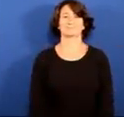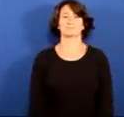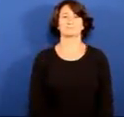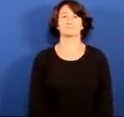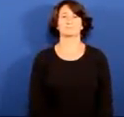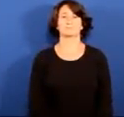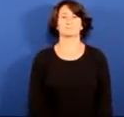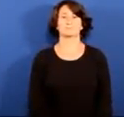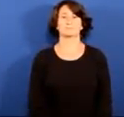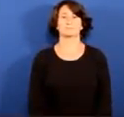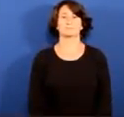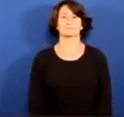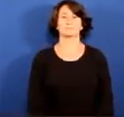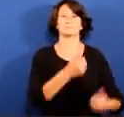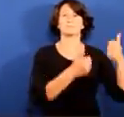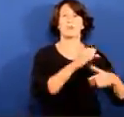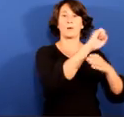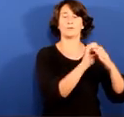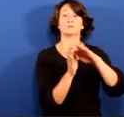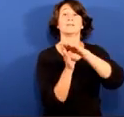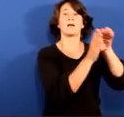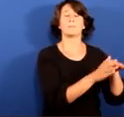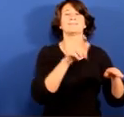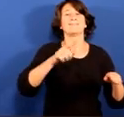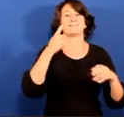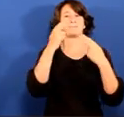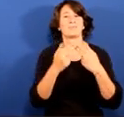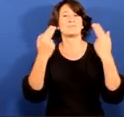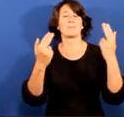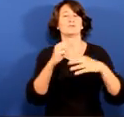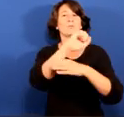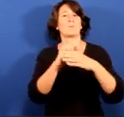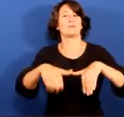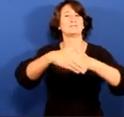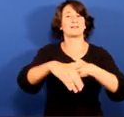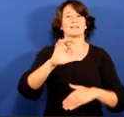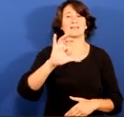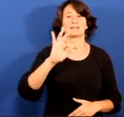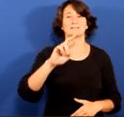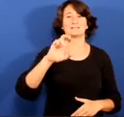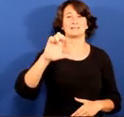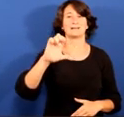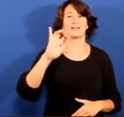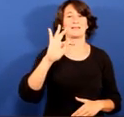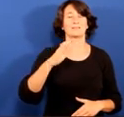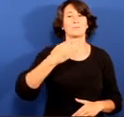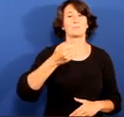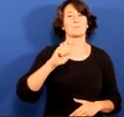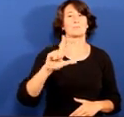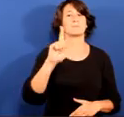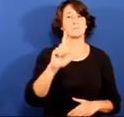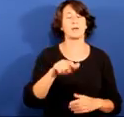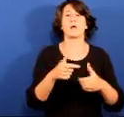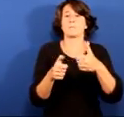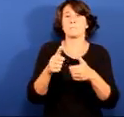en activo en el equipo New Orleans Hornets, compartirá sus experiencias con el público bilbaíno, acompañado por las